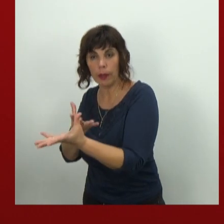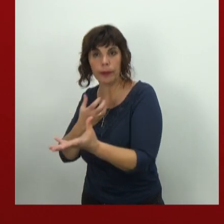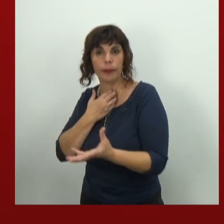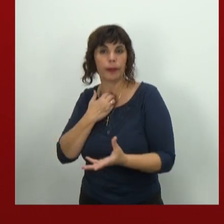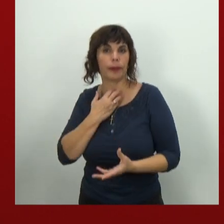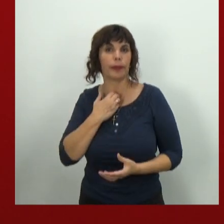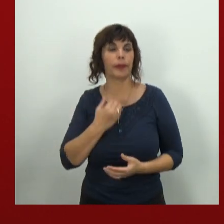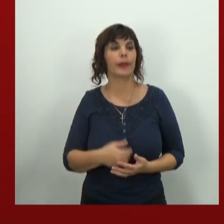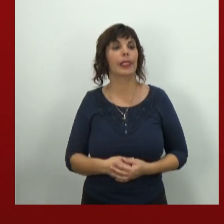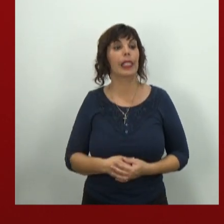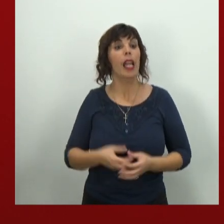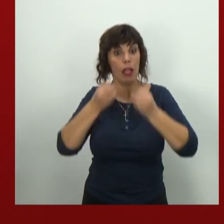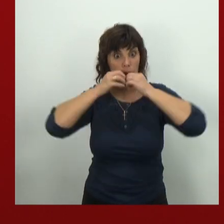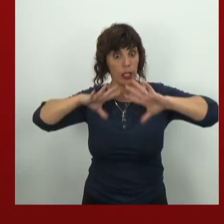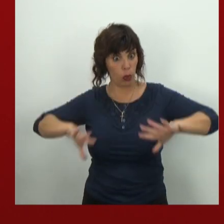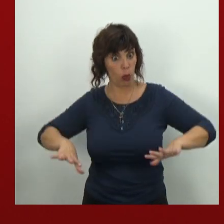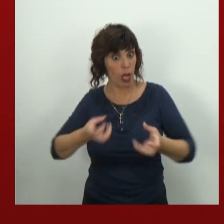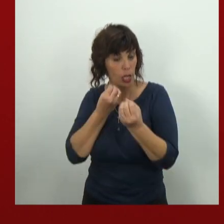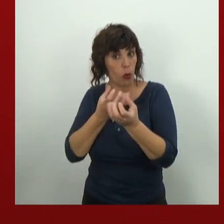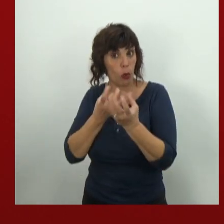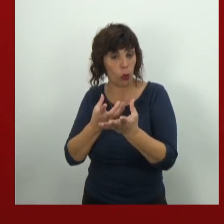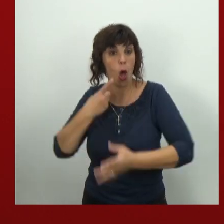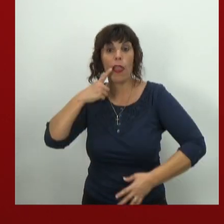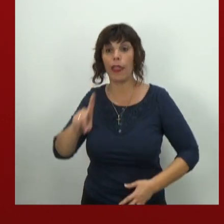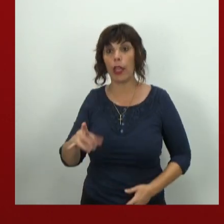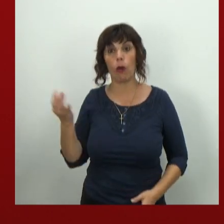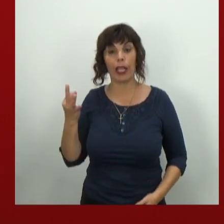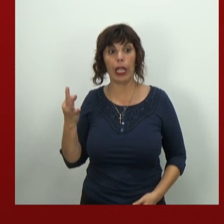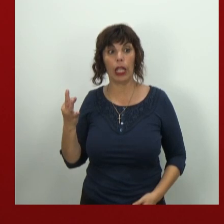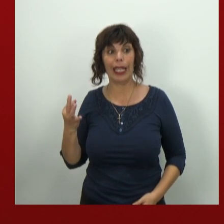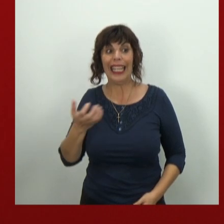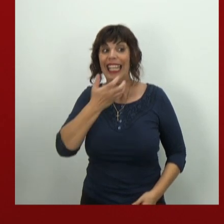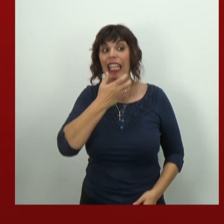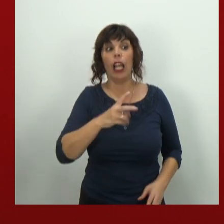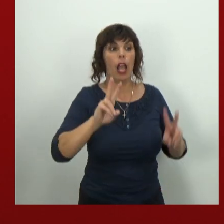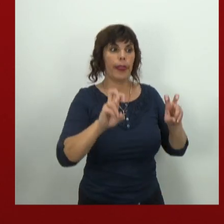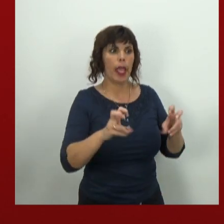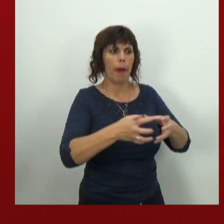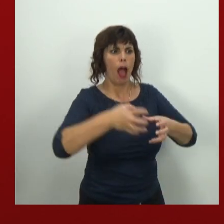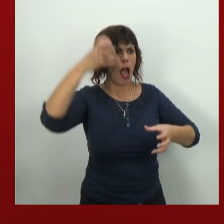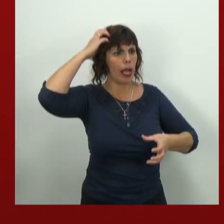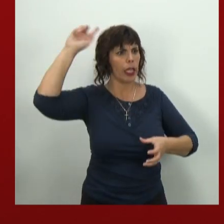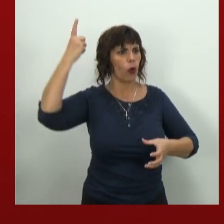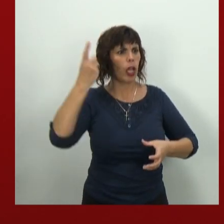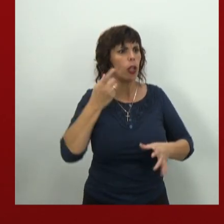en esta parábola, él dijo que Satanás iba a robar la palabra del reino. ¿Por qué?